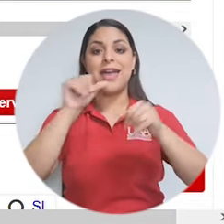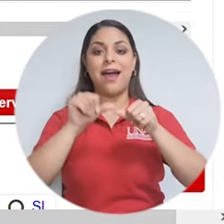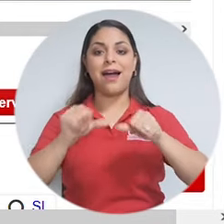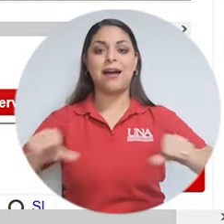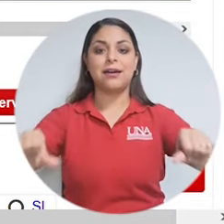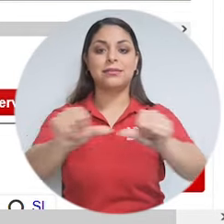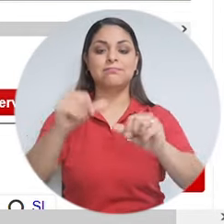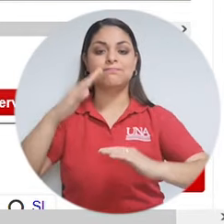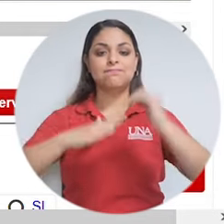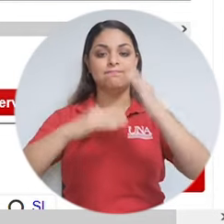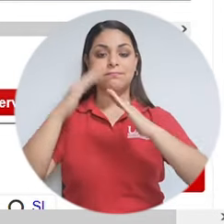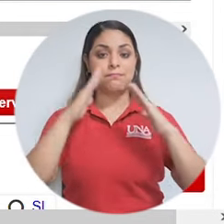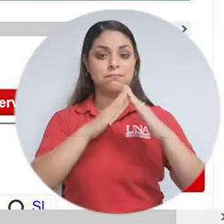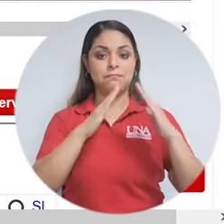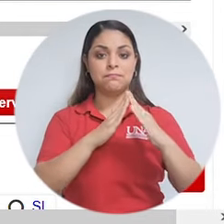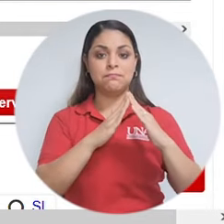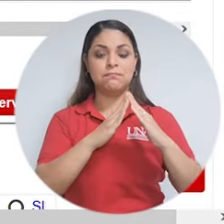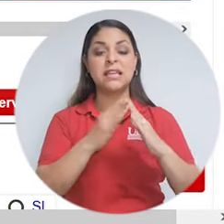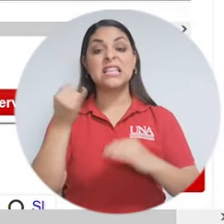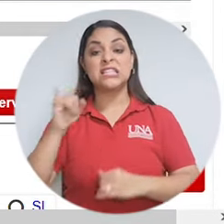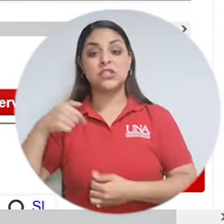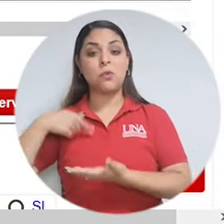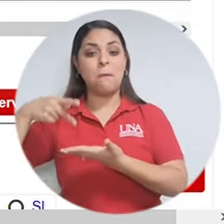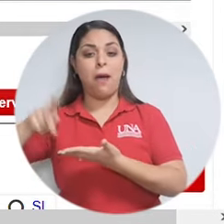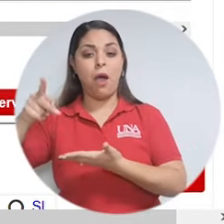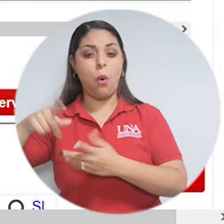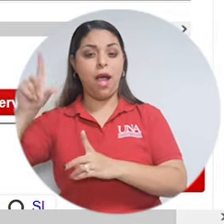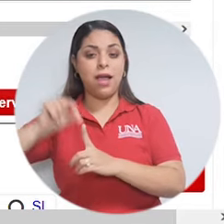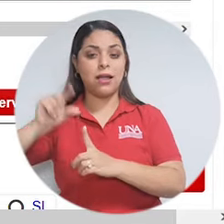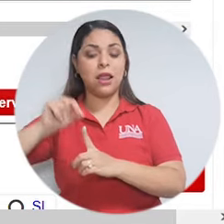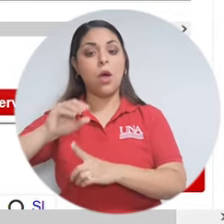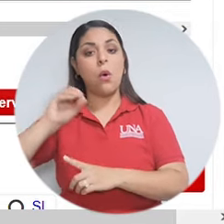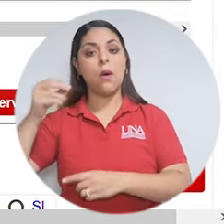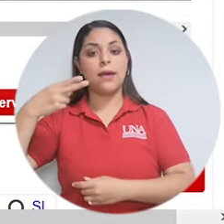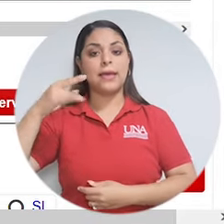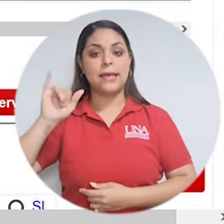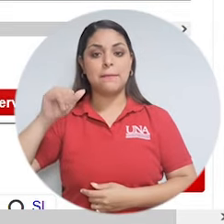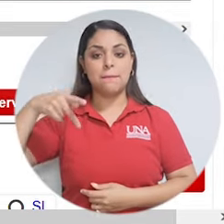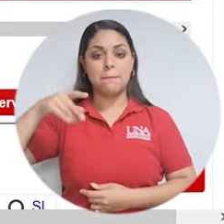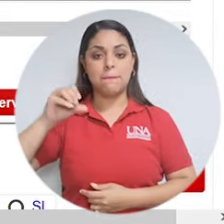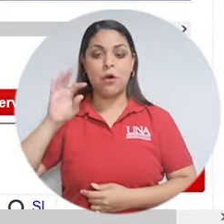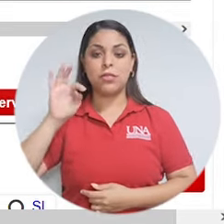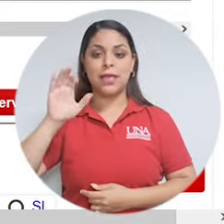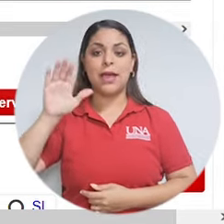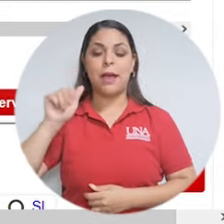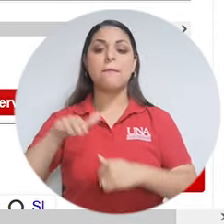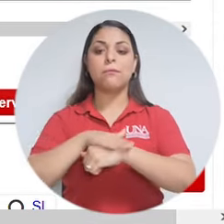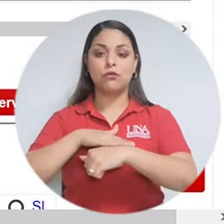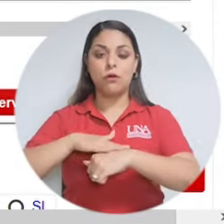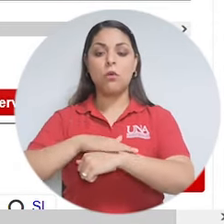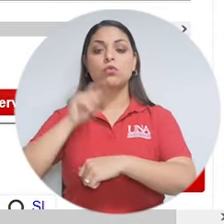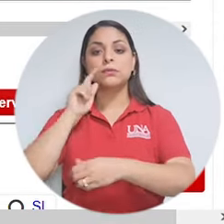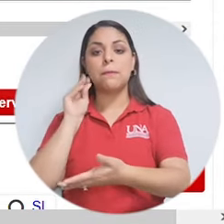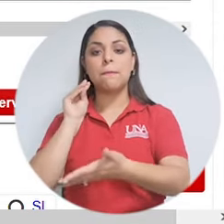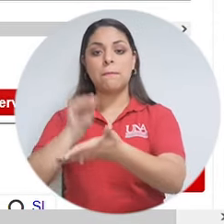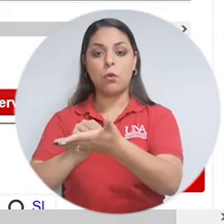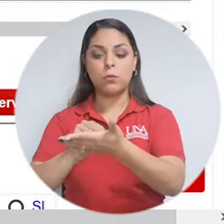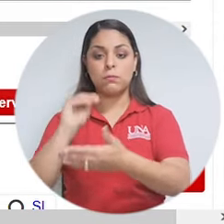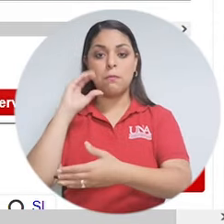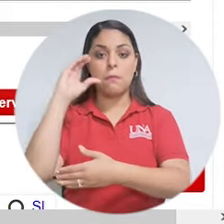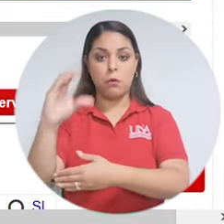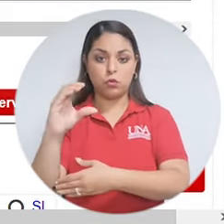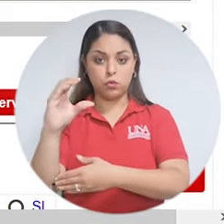vivienda. En caso de pago de alquiler o hipoteca, por favor, digite el monto mensual según